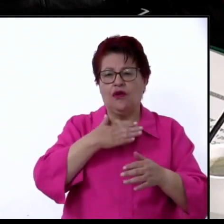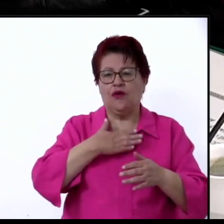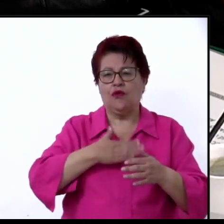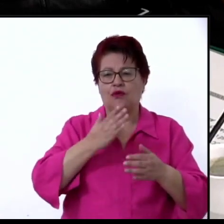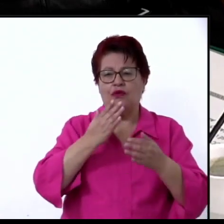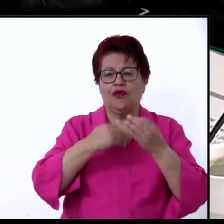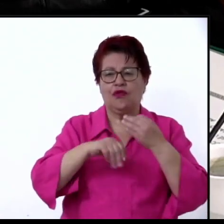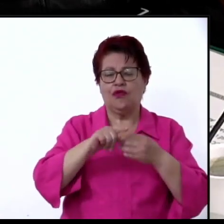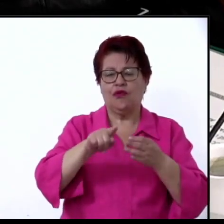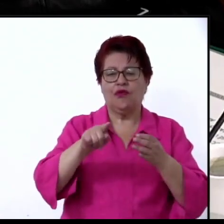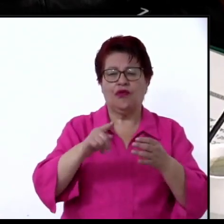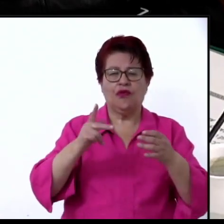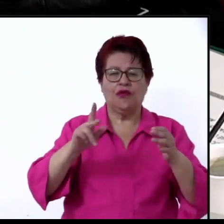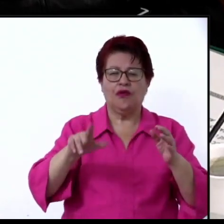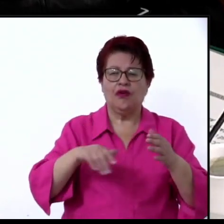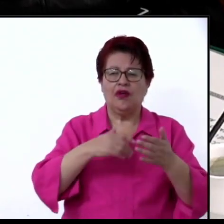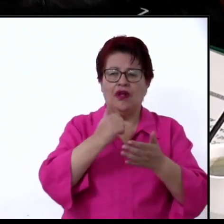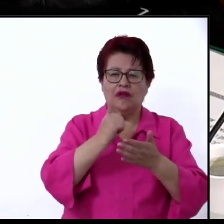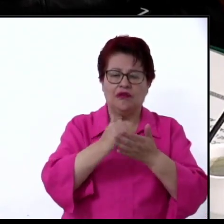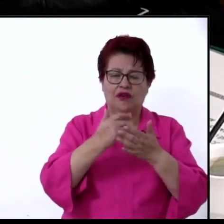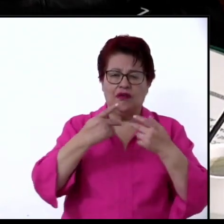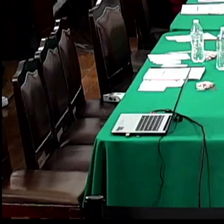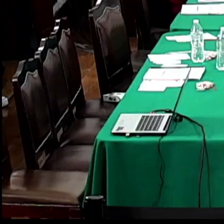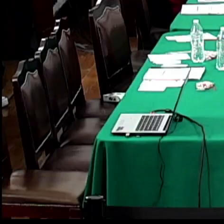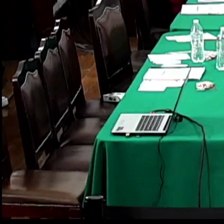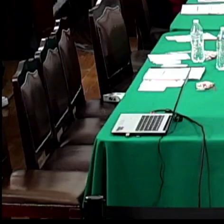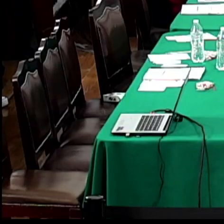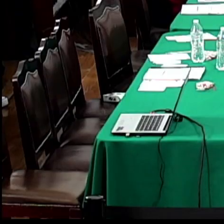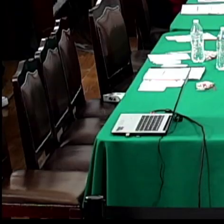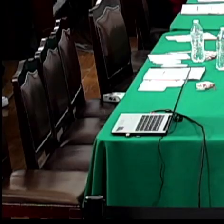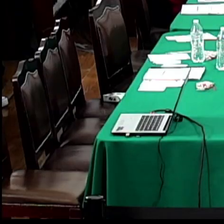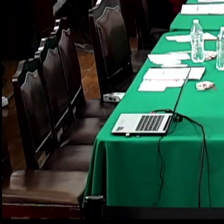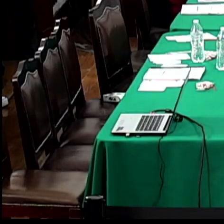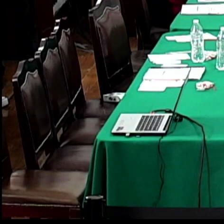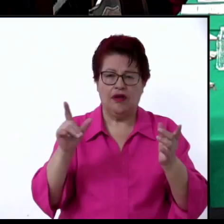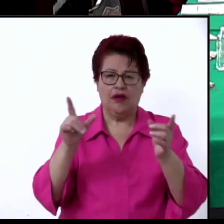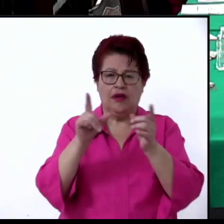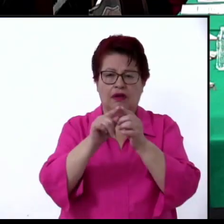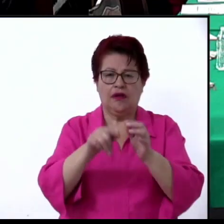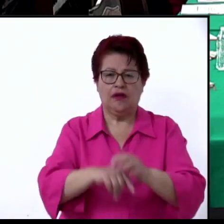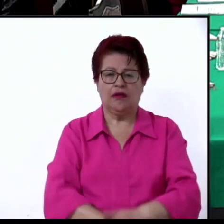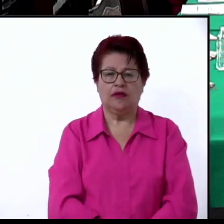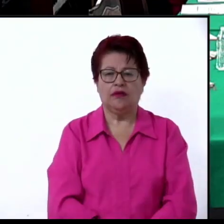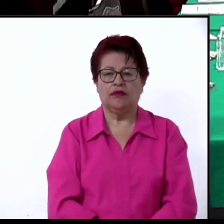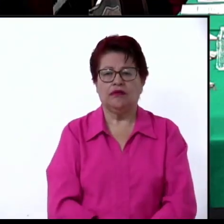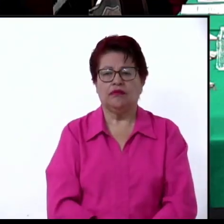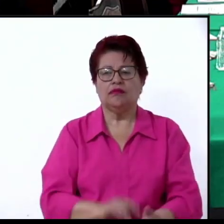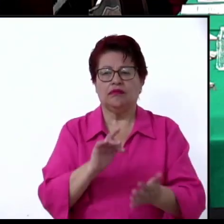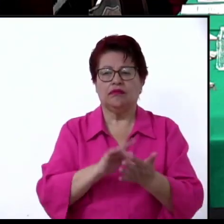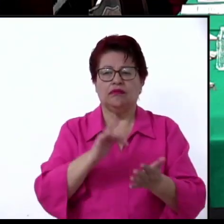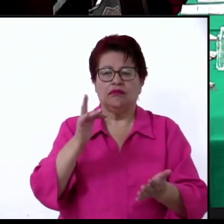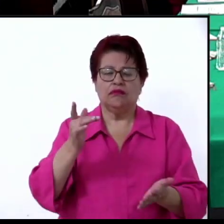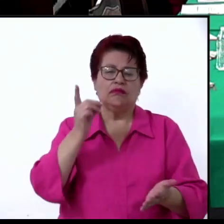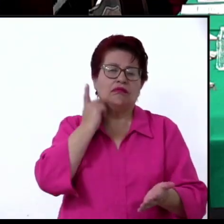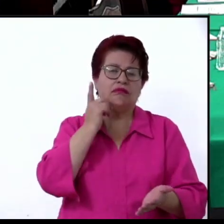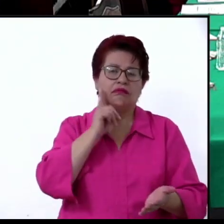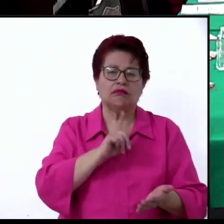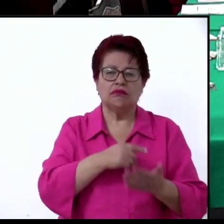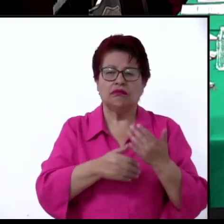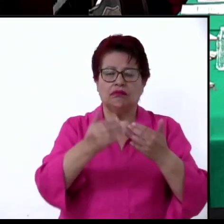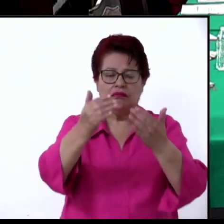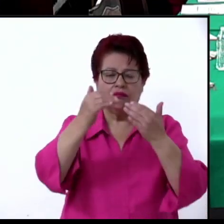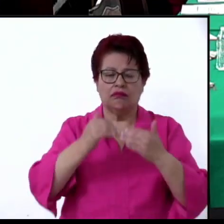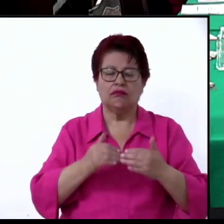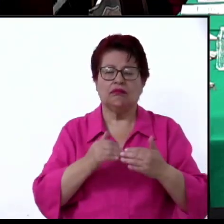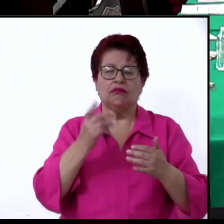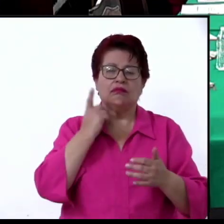para todas y todos los capitalinos. Es cuanto. Muchas gracias. Gracias, diputada. A continuación, le damos